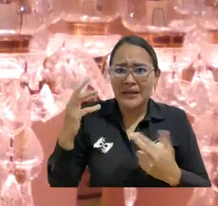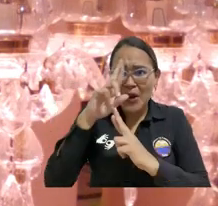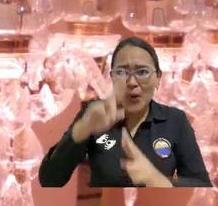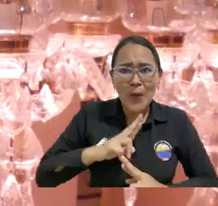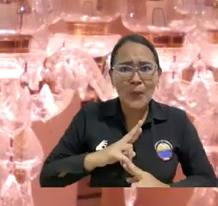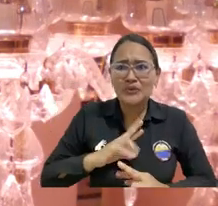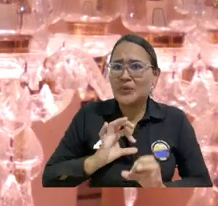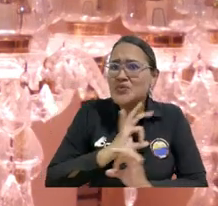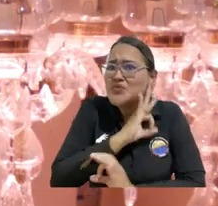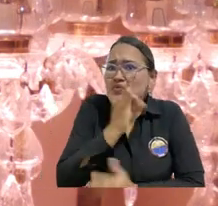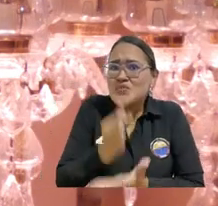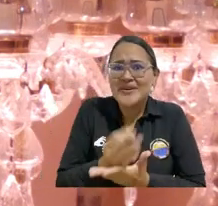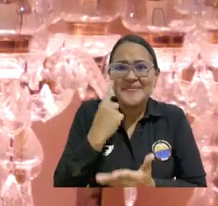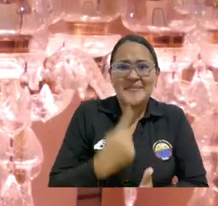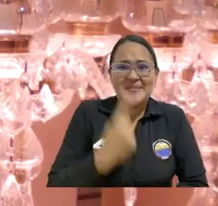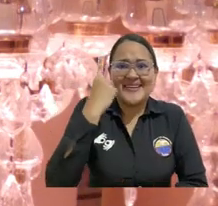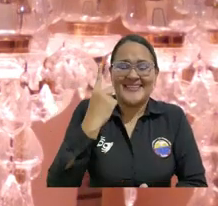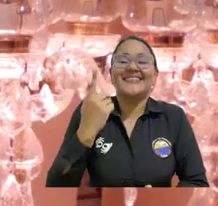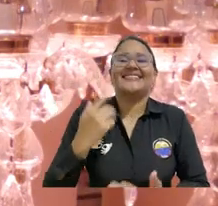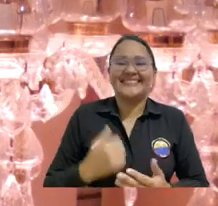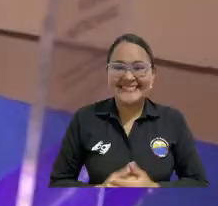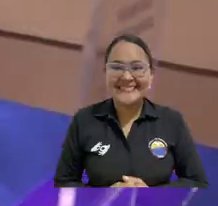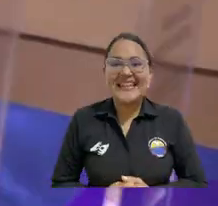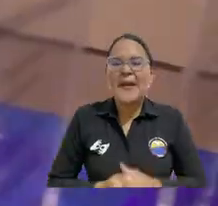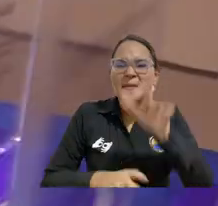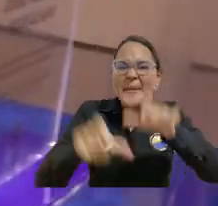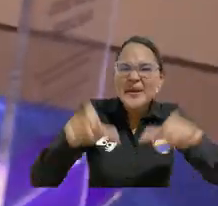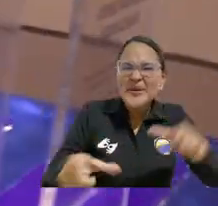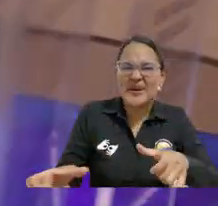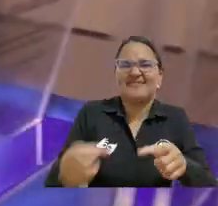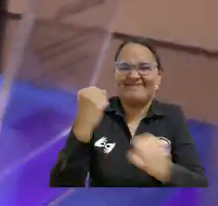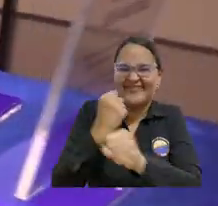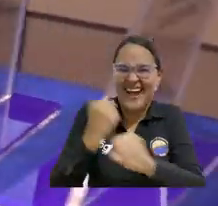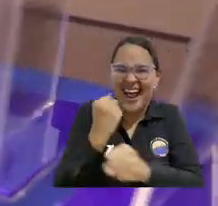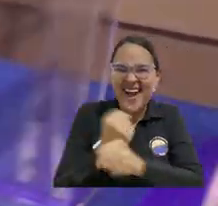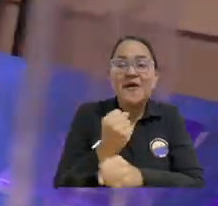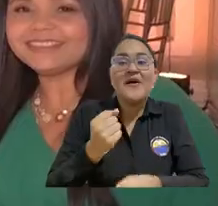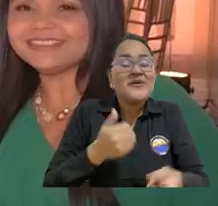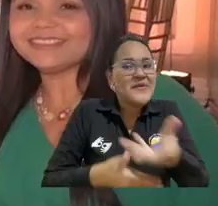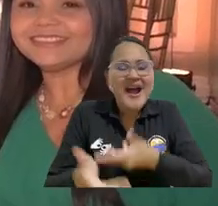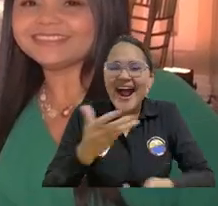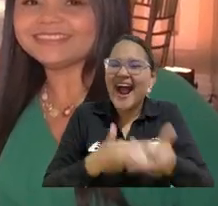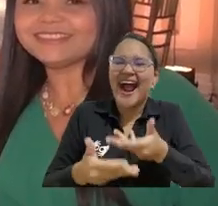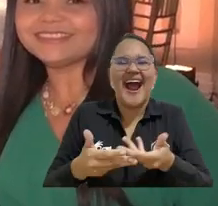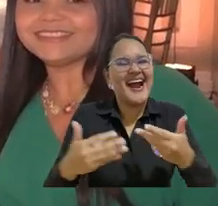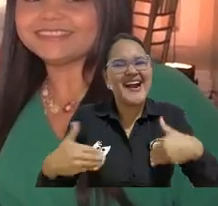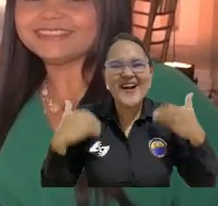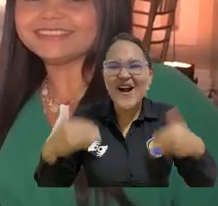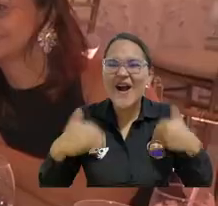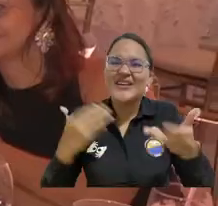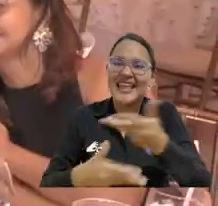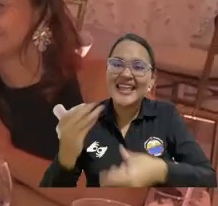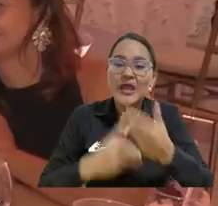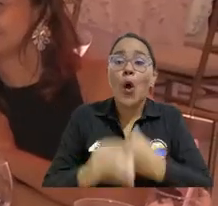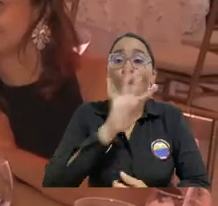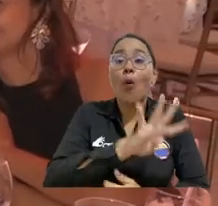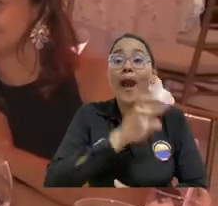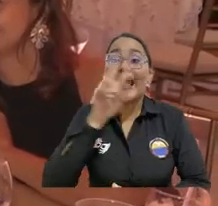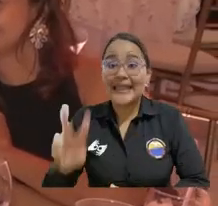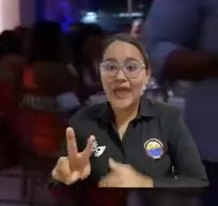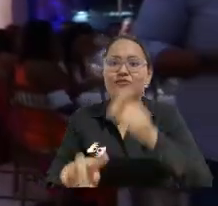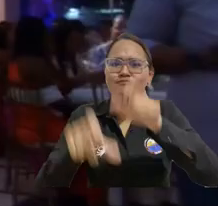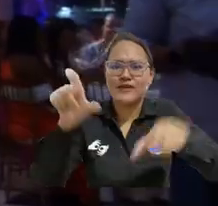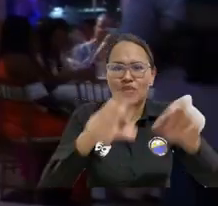nunca había tenido un reconocimiento por parte de la institución. Los trabajadores disfrutaron del agasajo en su honor con la entrega de